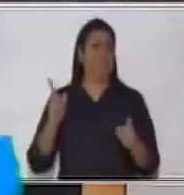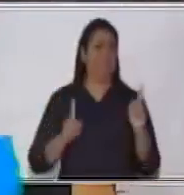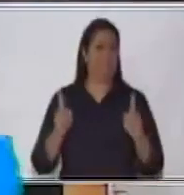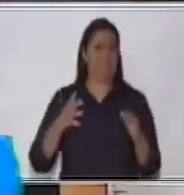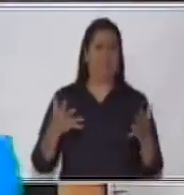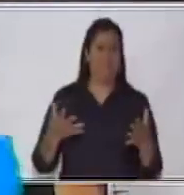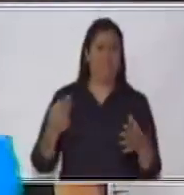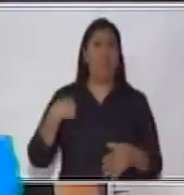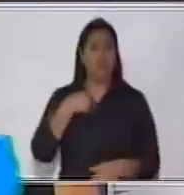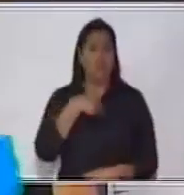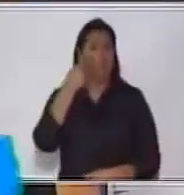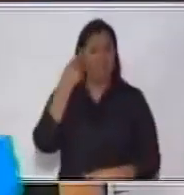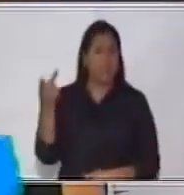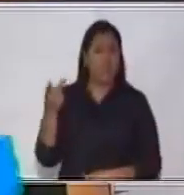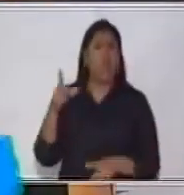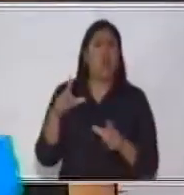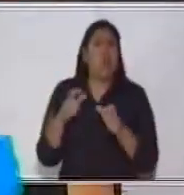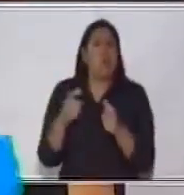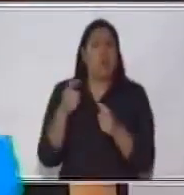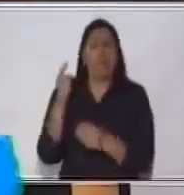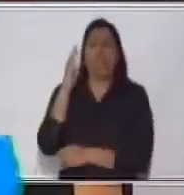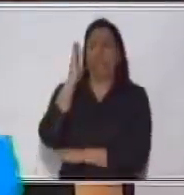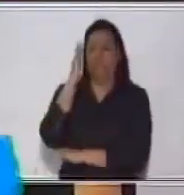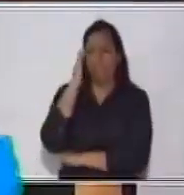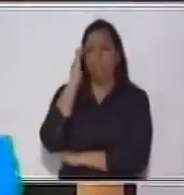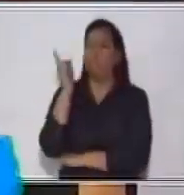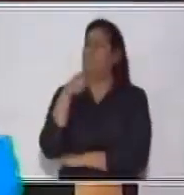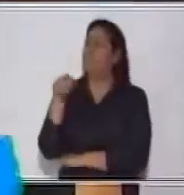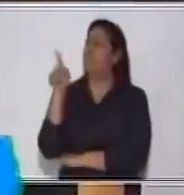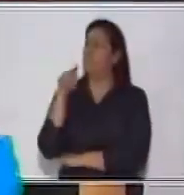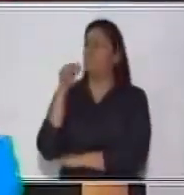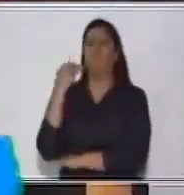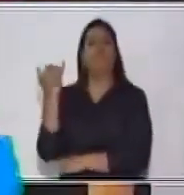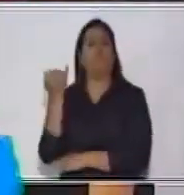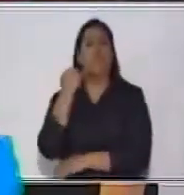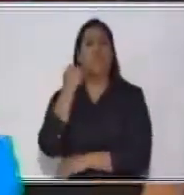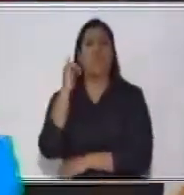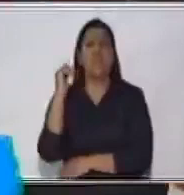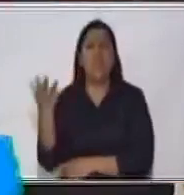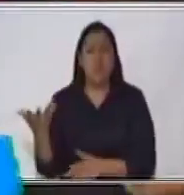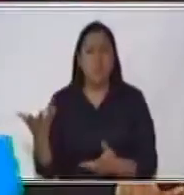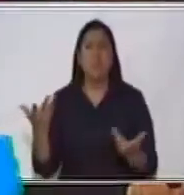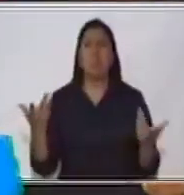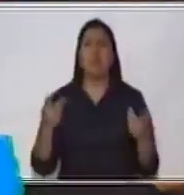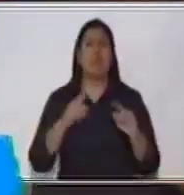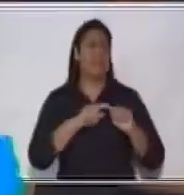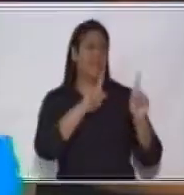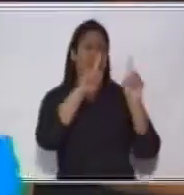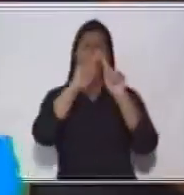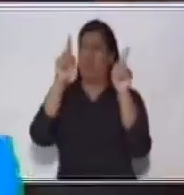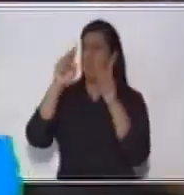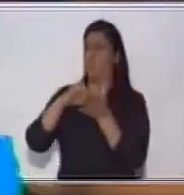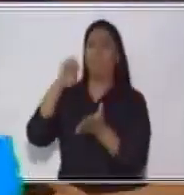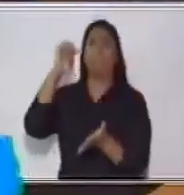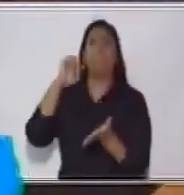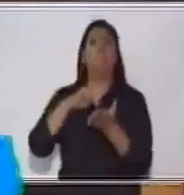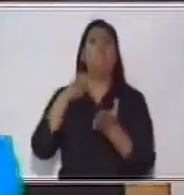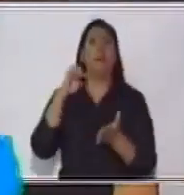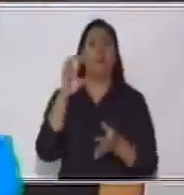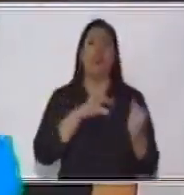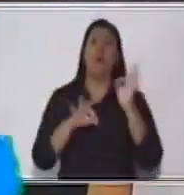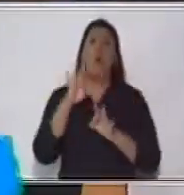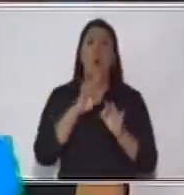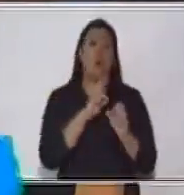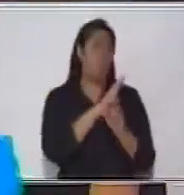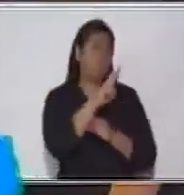estudio de los dialectos, sabemos que en cada país o en cada región se utiliza esa misma lengua de diferentes